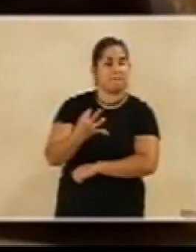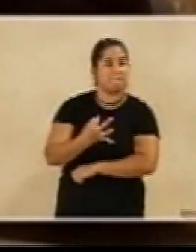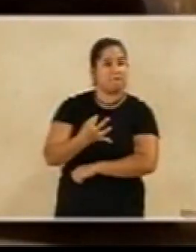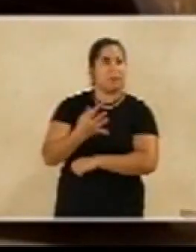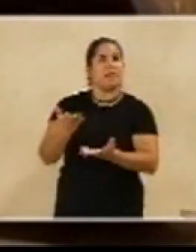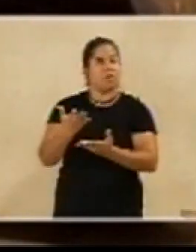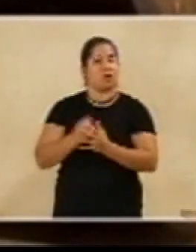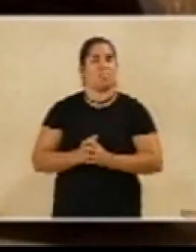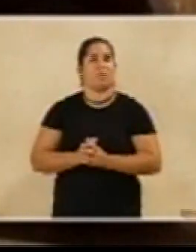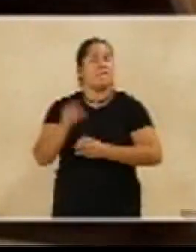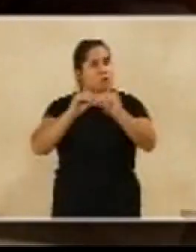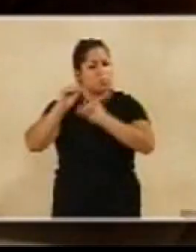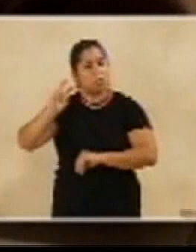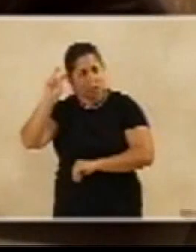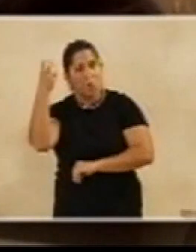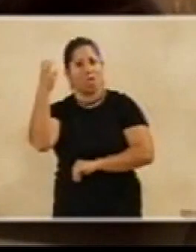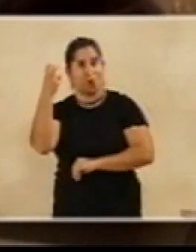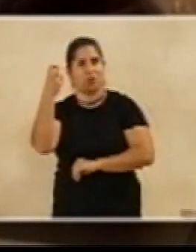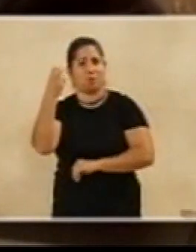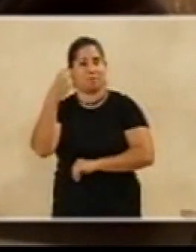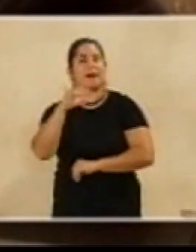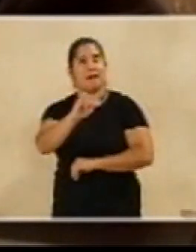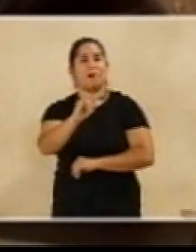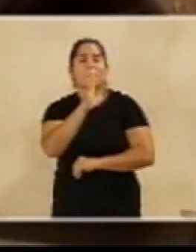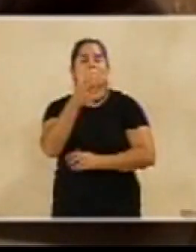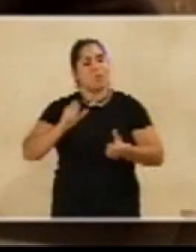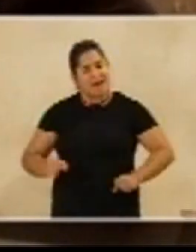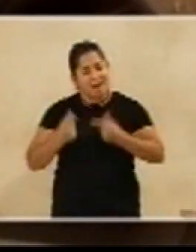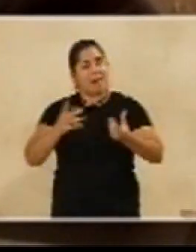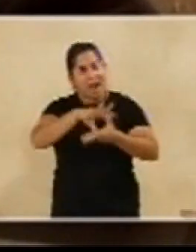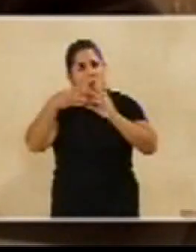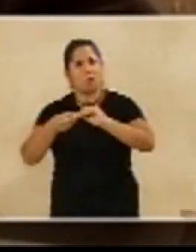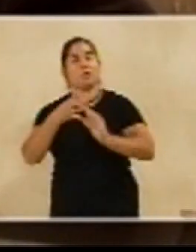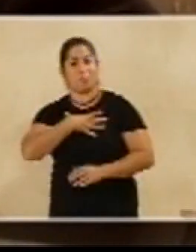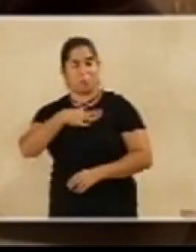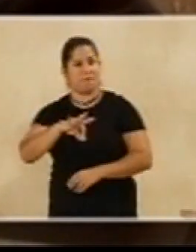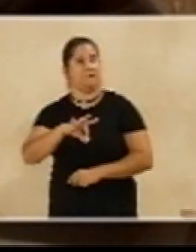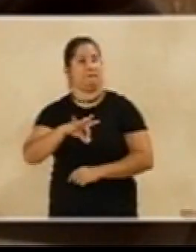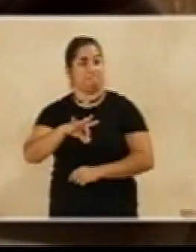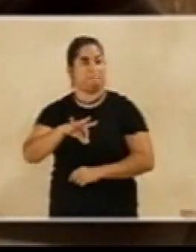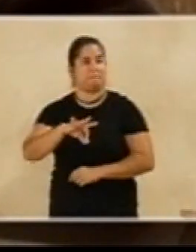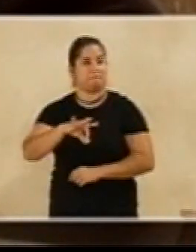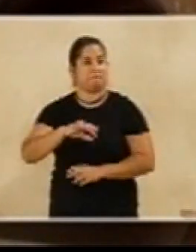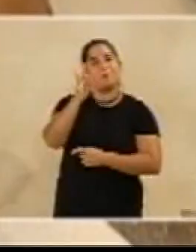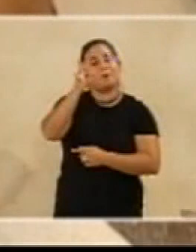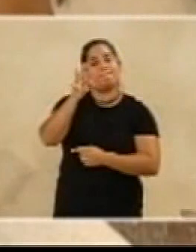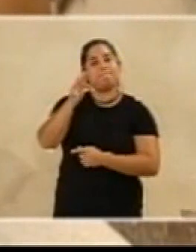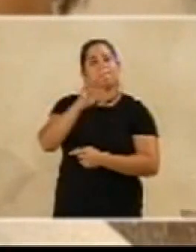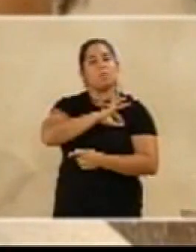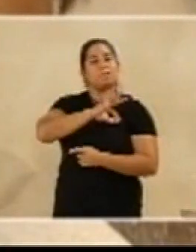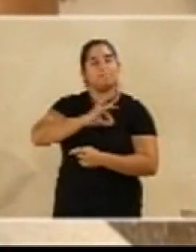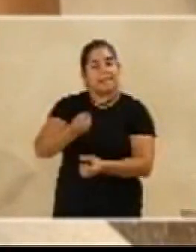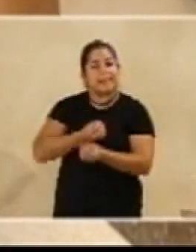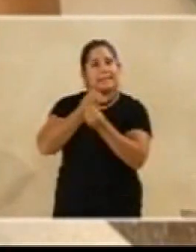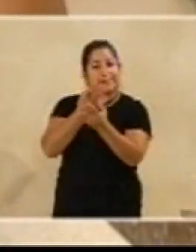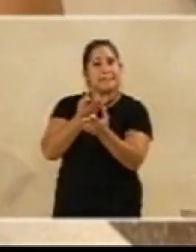y se puede eliminar. Se puede eliminar y se pueden ajustar gastos. Hay margen. Lo que tiene que haber también es voluntad política. Son